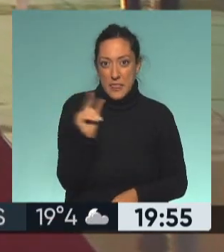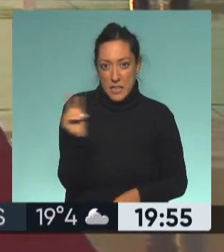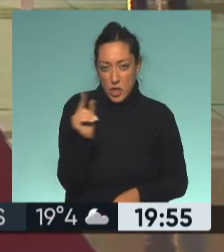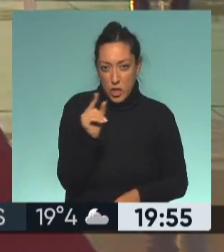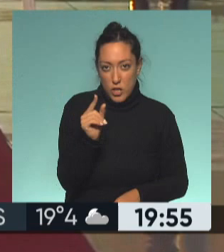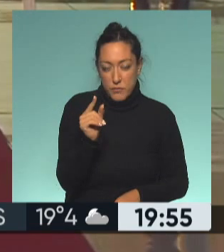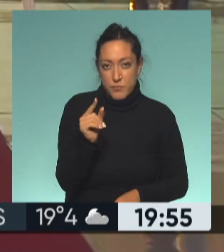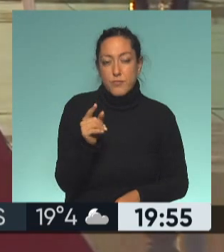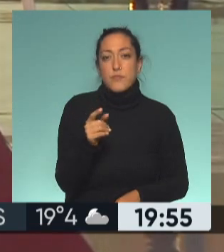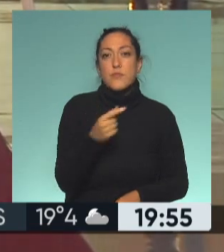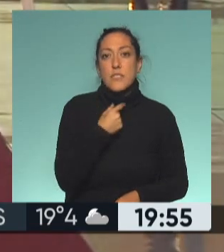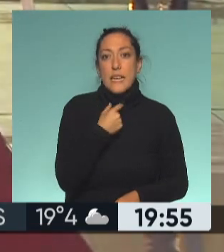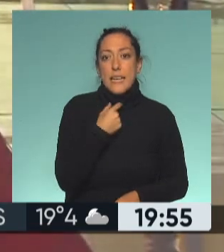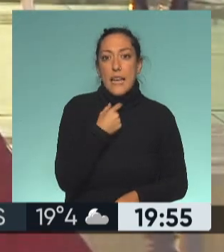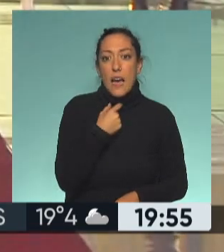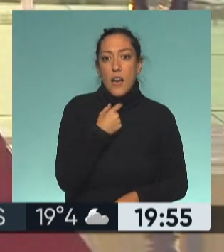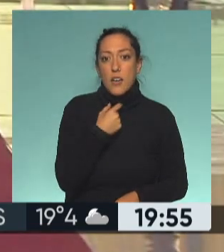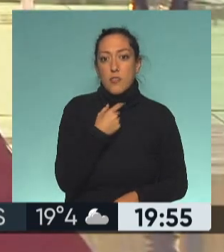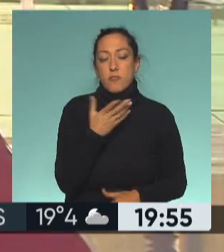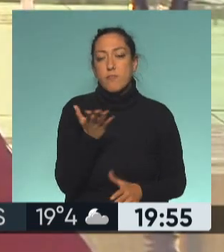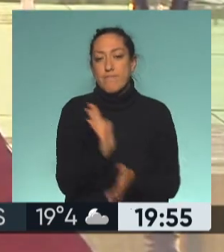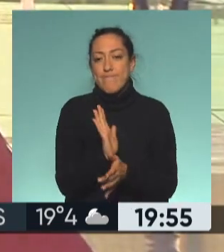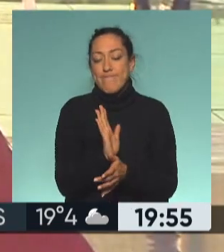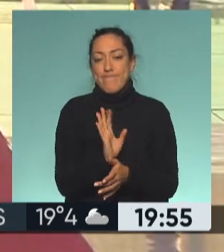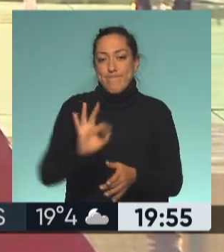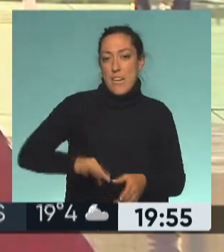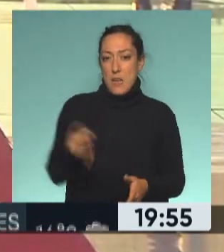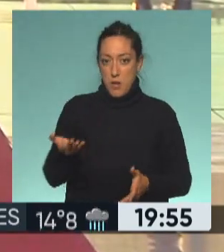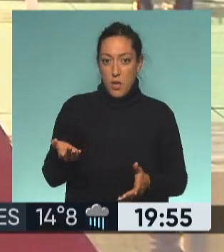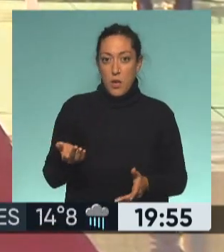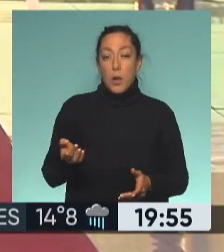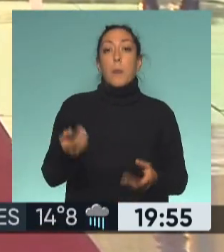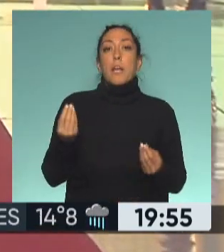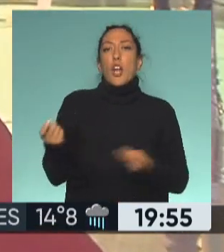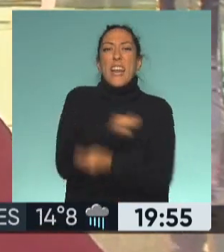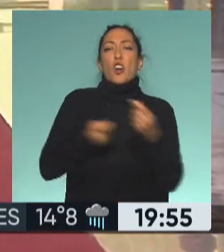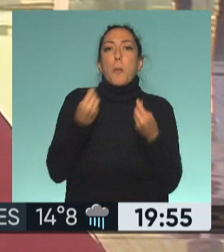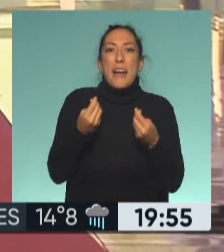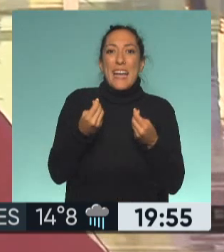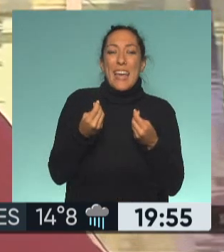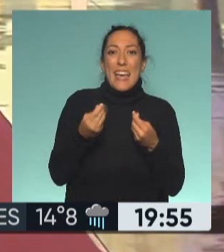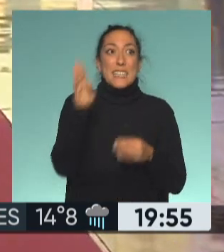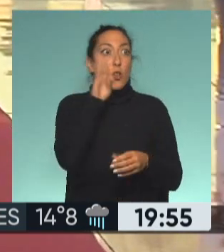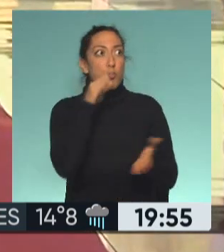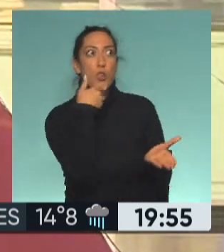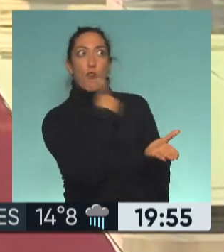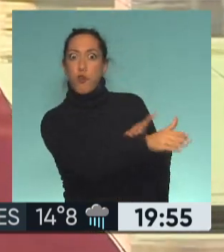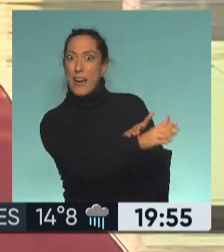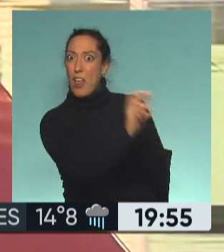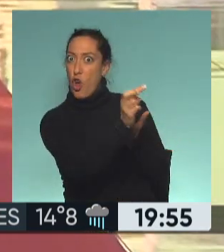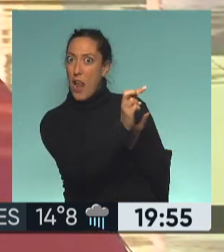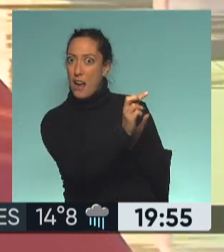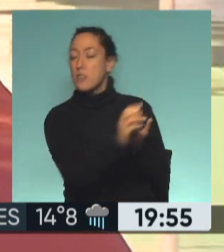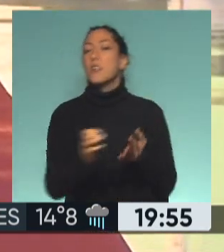llevárselo como una reliquia, pero los negocios tienen que ver con monedas en común, que los Estados Unidos y su